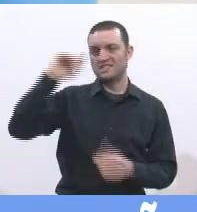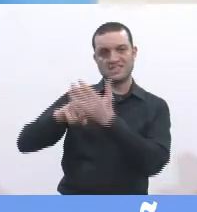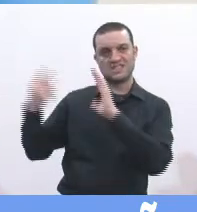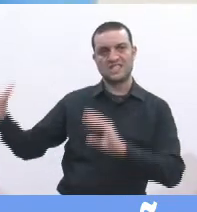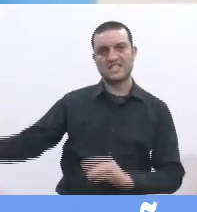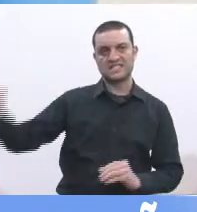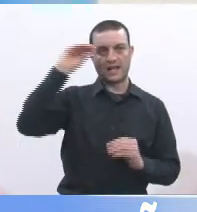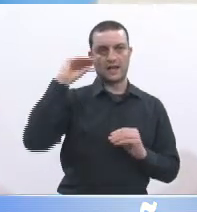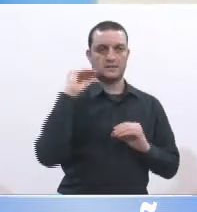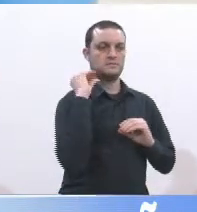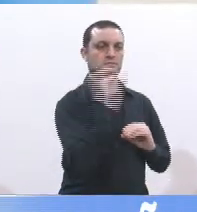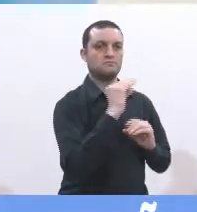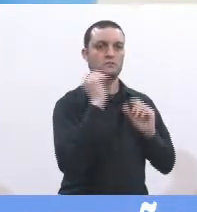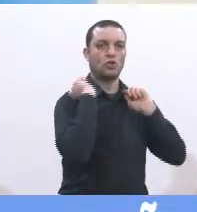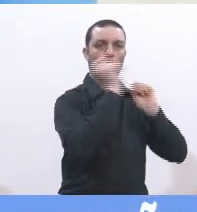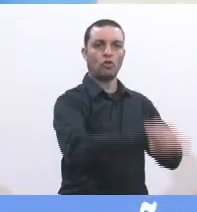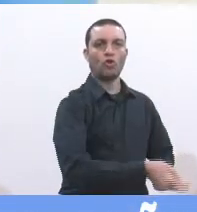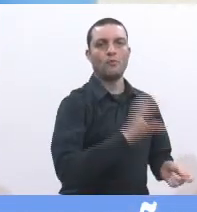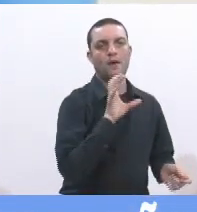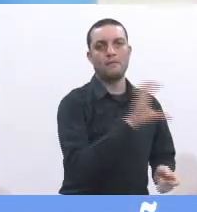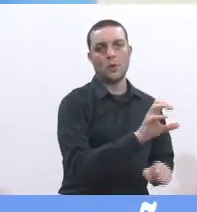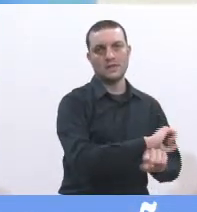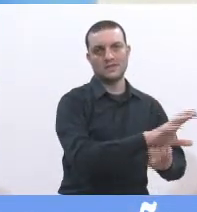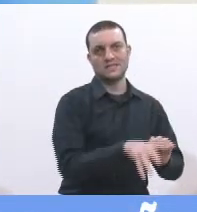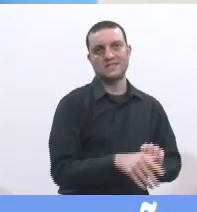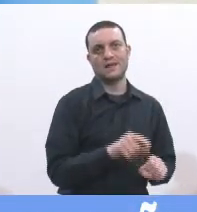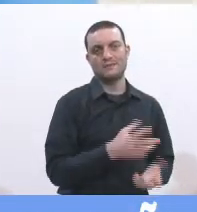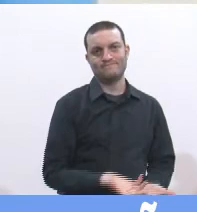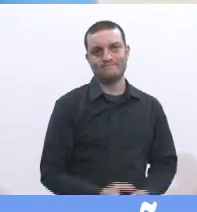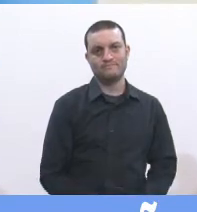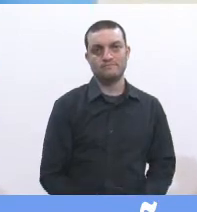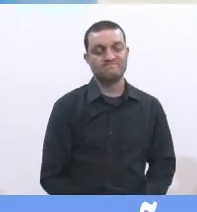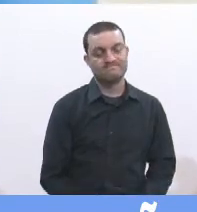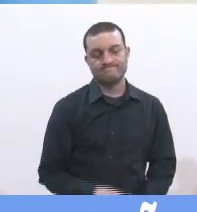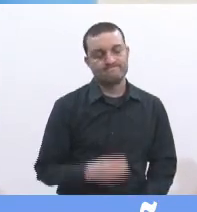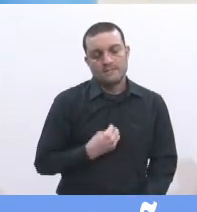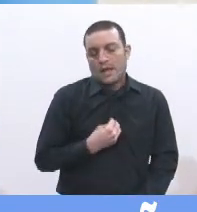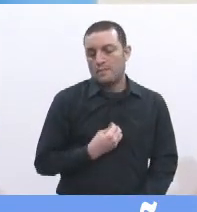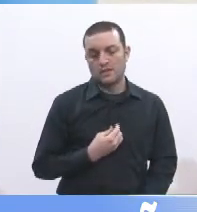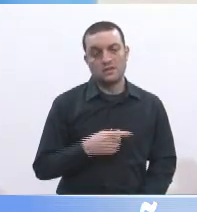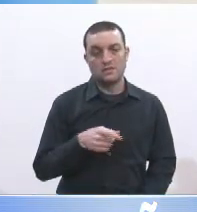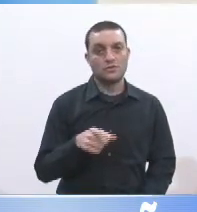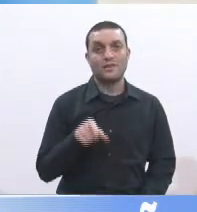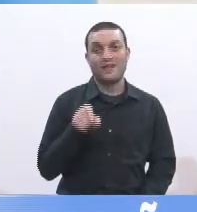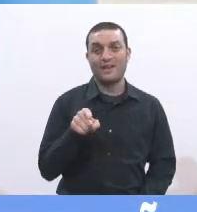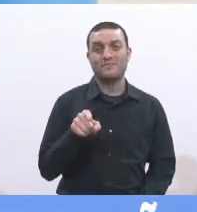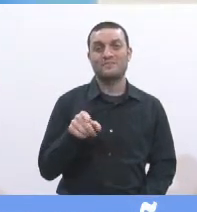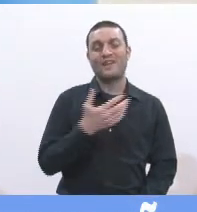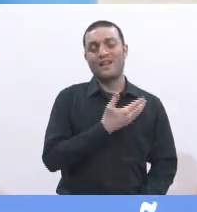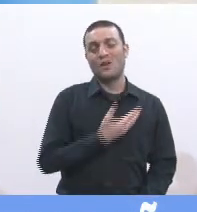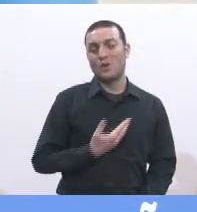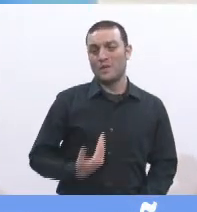La verdad que lamento profundamente que así entiendan la construcción de la Argentina. Yo